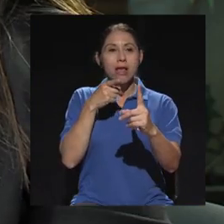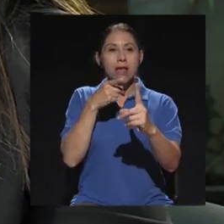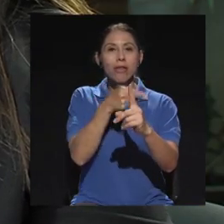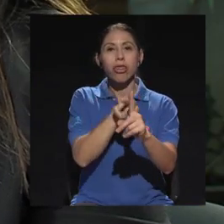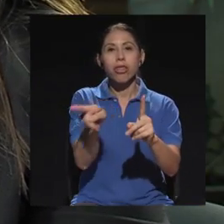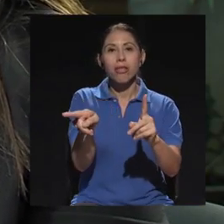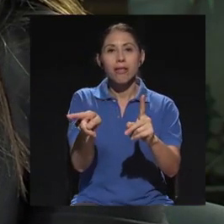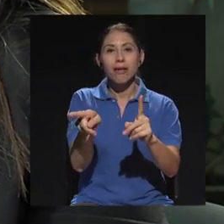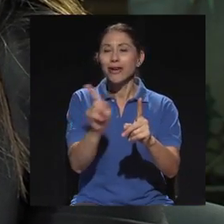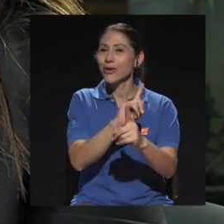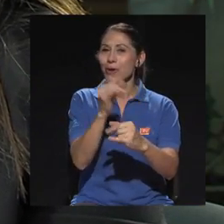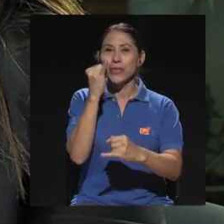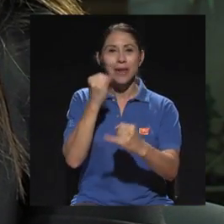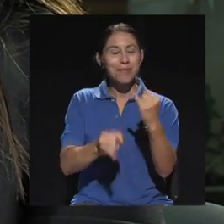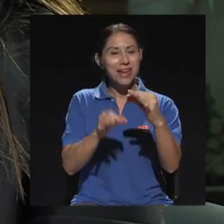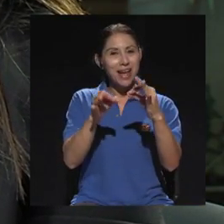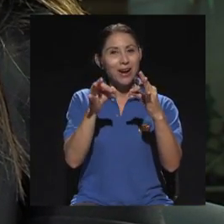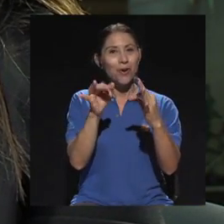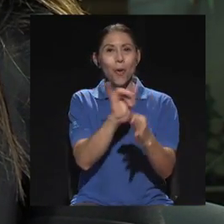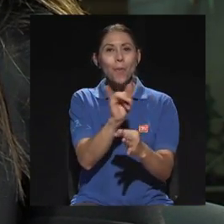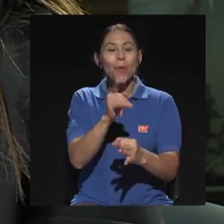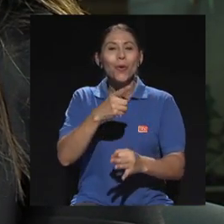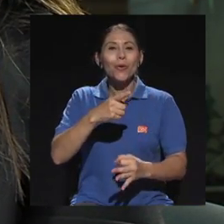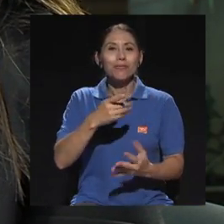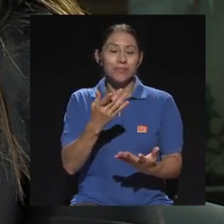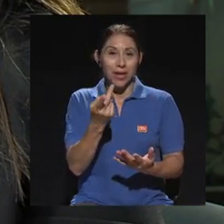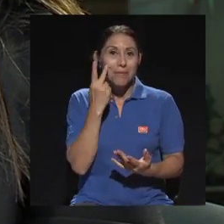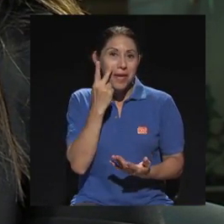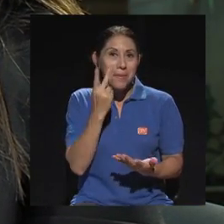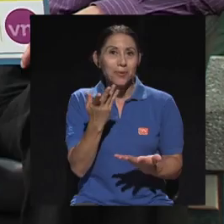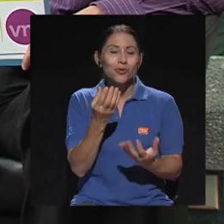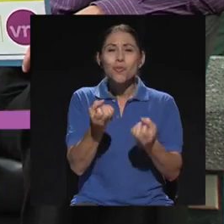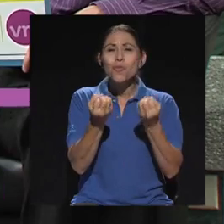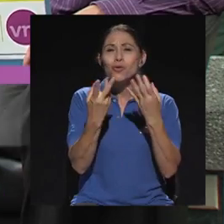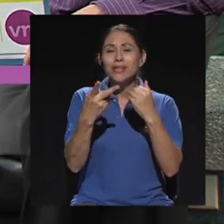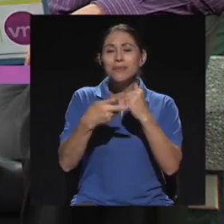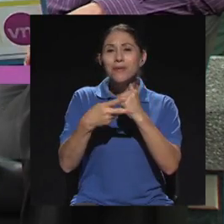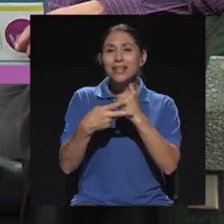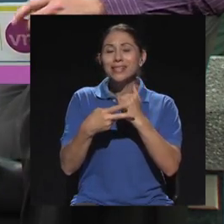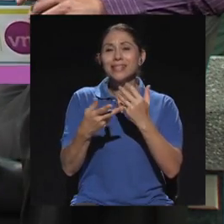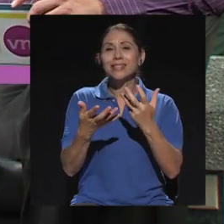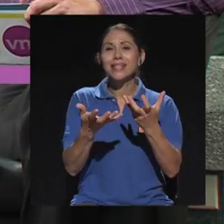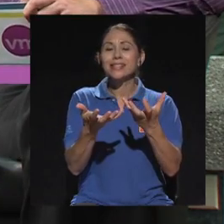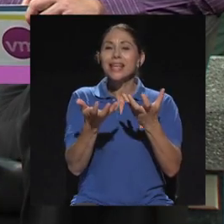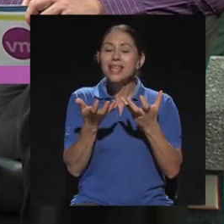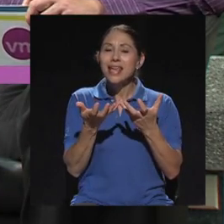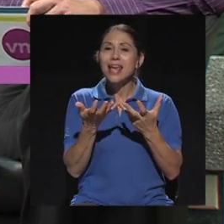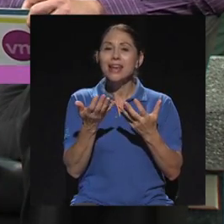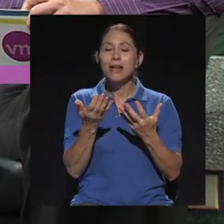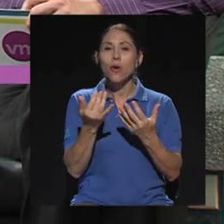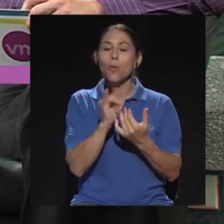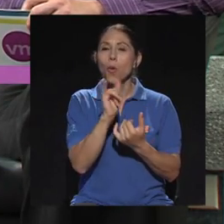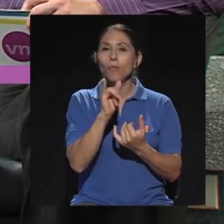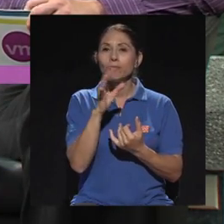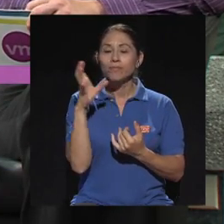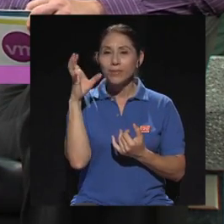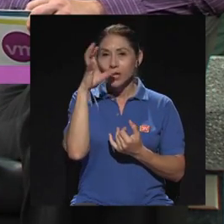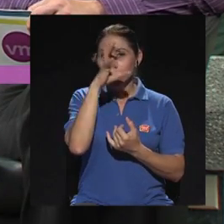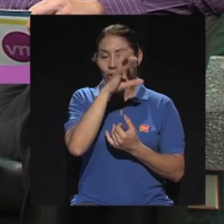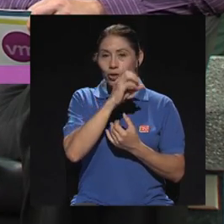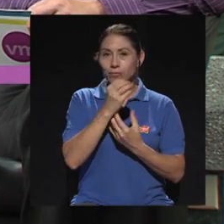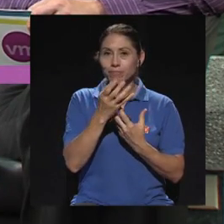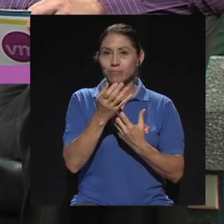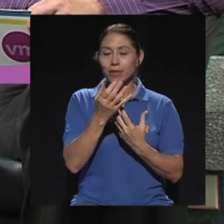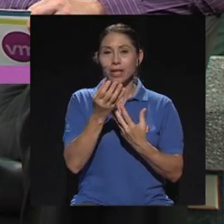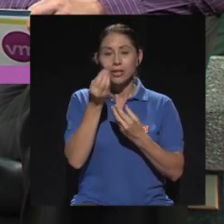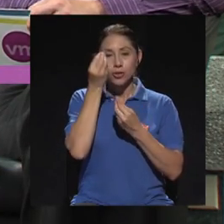No termina el proyecto de vida como en algunos casos nosotros vemos que se ha querido sugerir, incluso por las